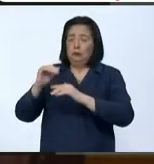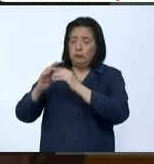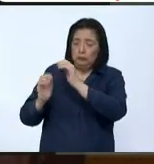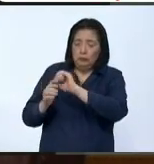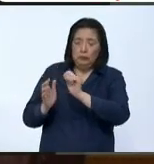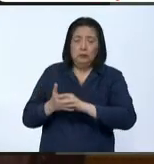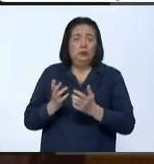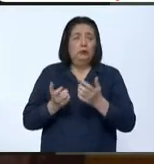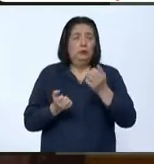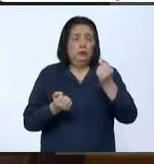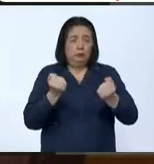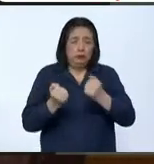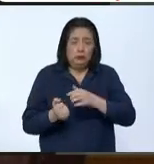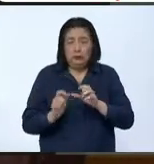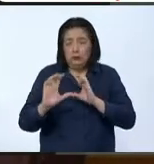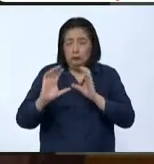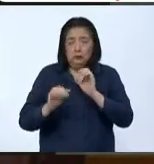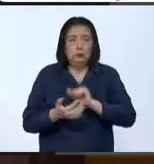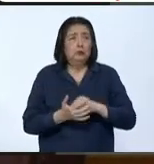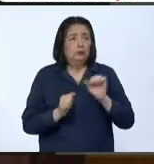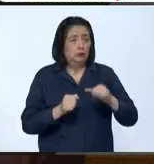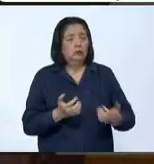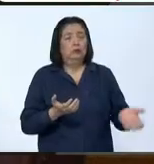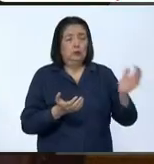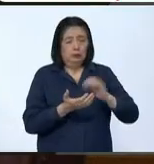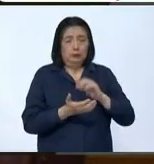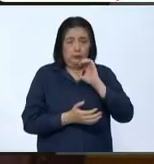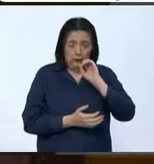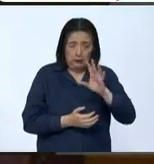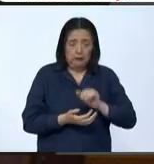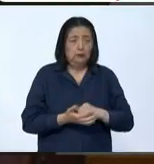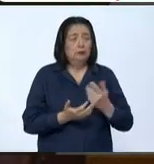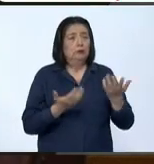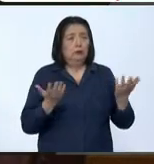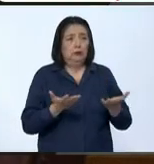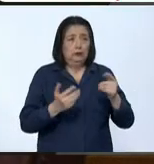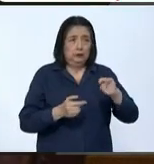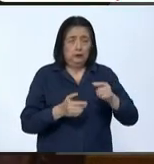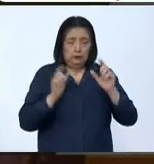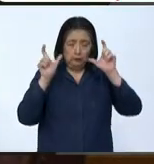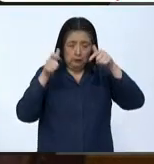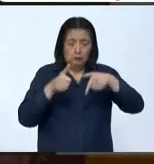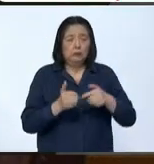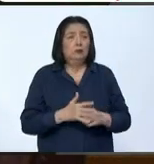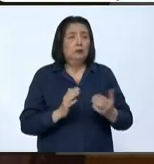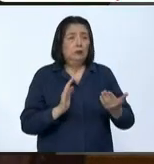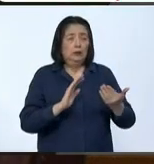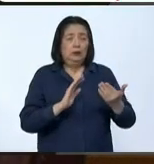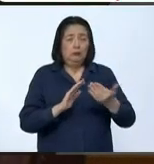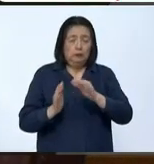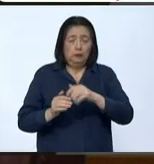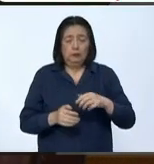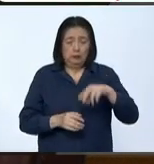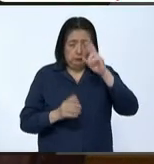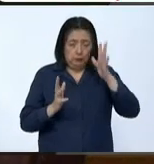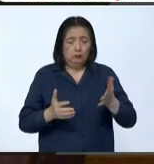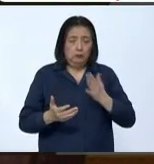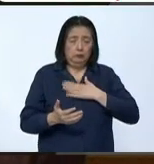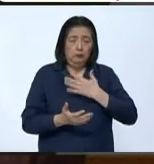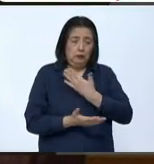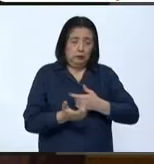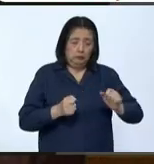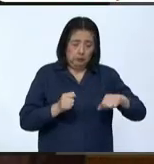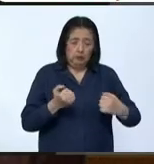y transportes y comunicaciones reitero ante esta asamblea y al pueblo peruano que mi gobierno